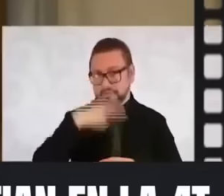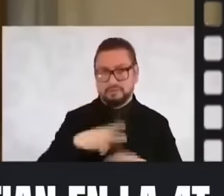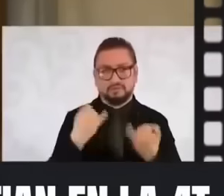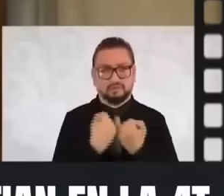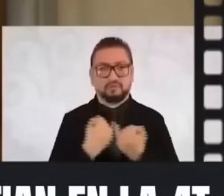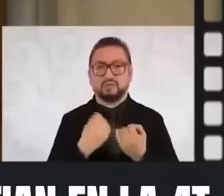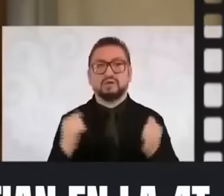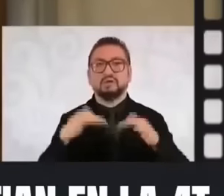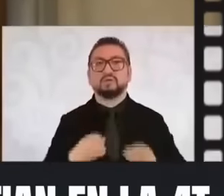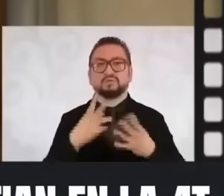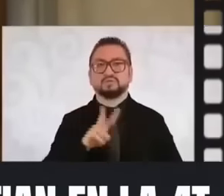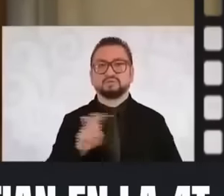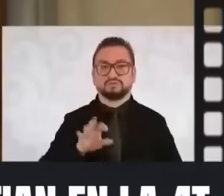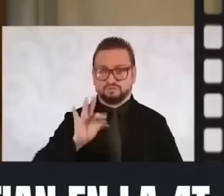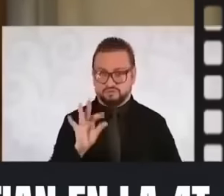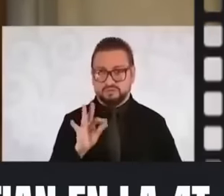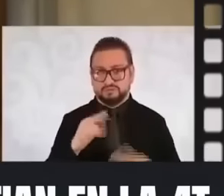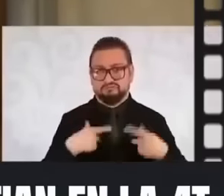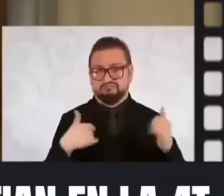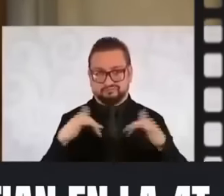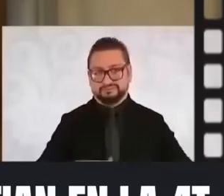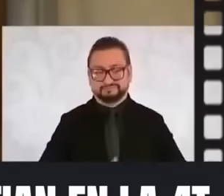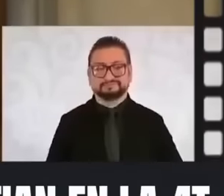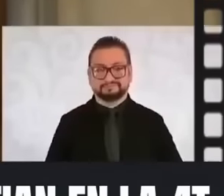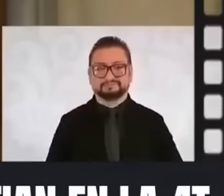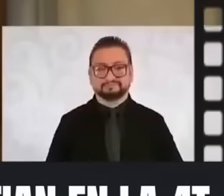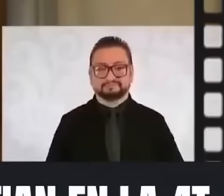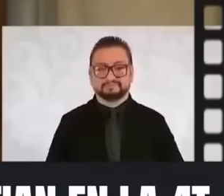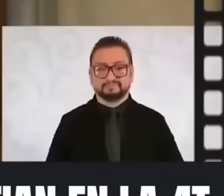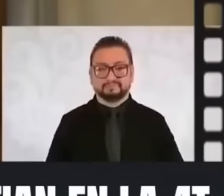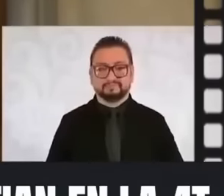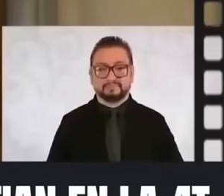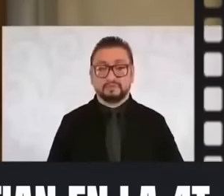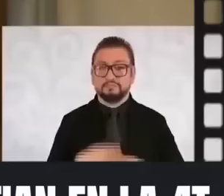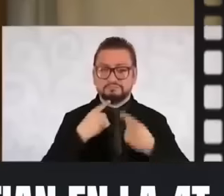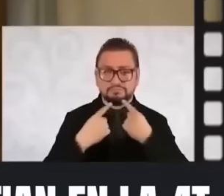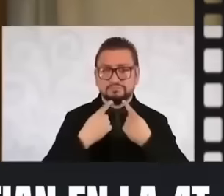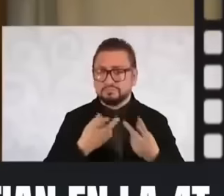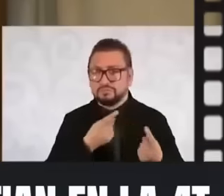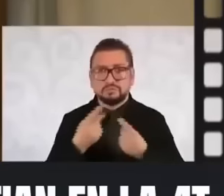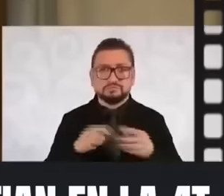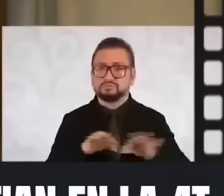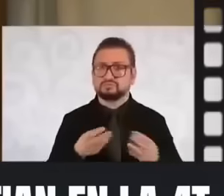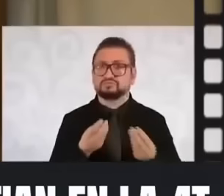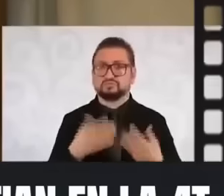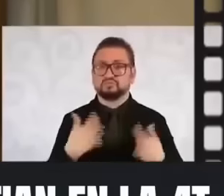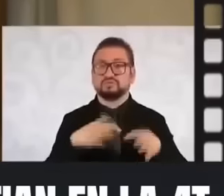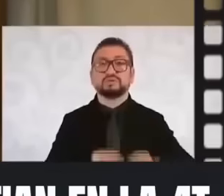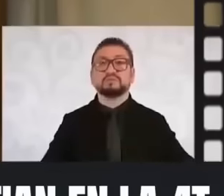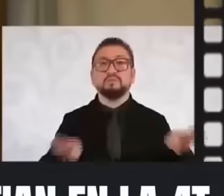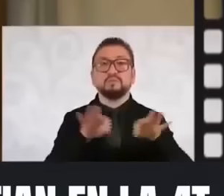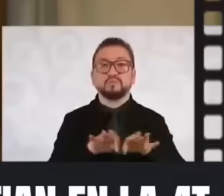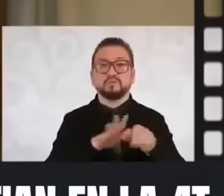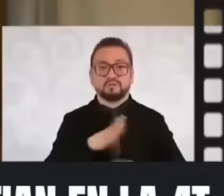en total tuvimos 240, como les dije. El diálogo fue muy productivo, la parte más importante, los